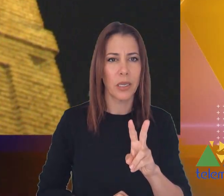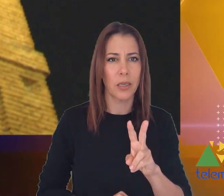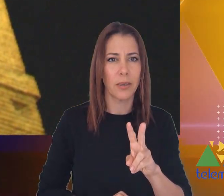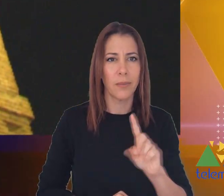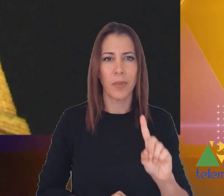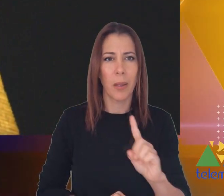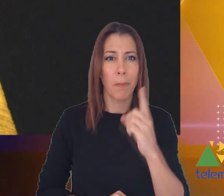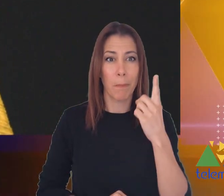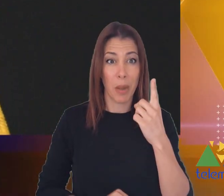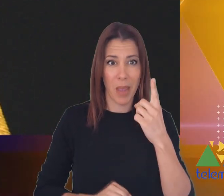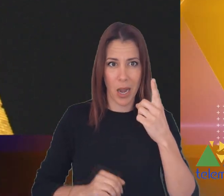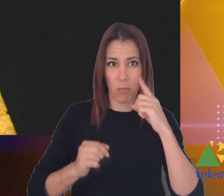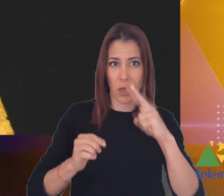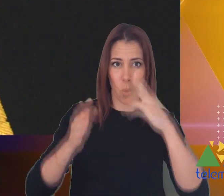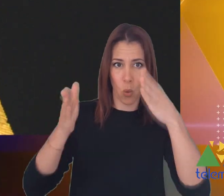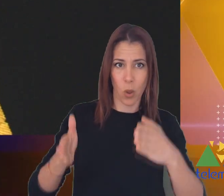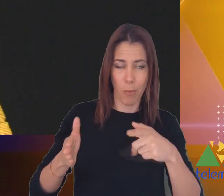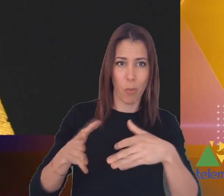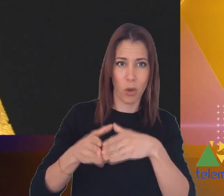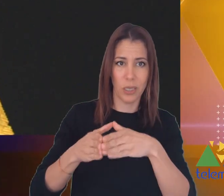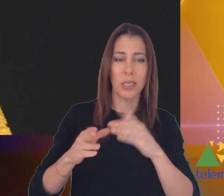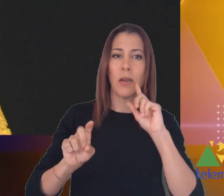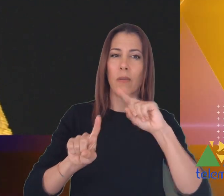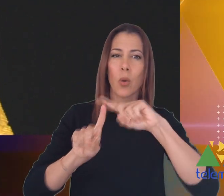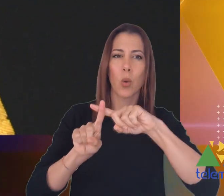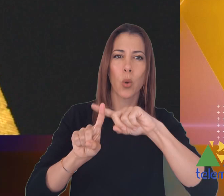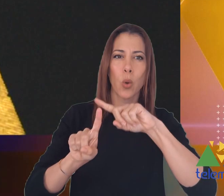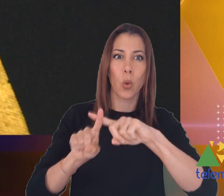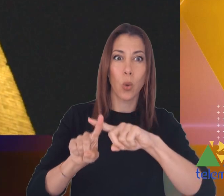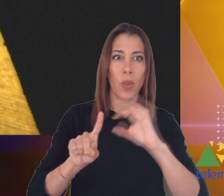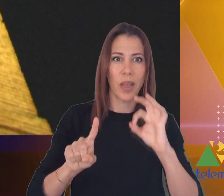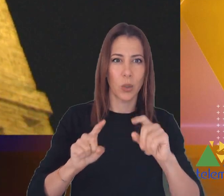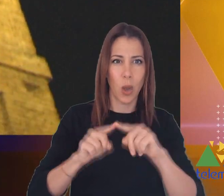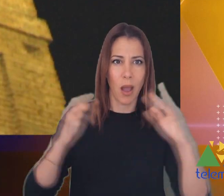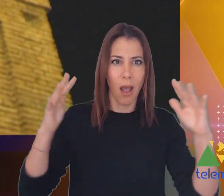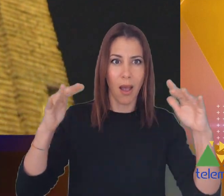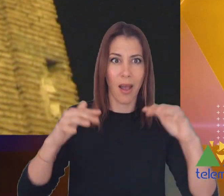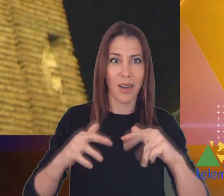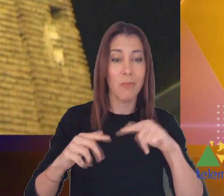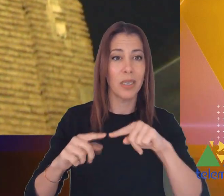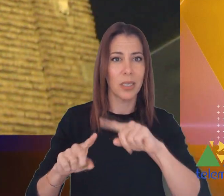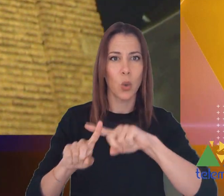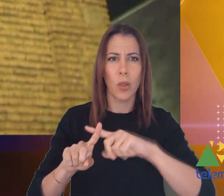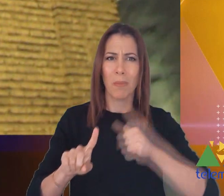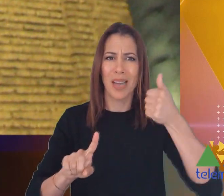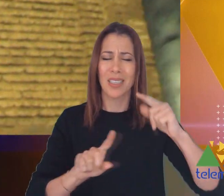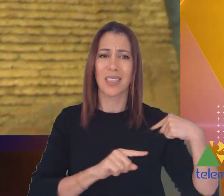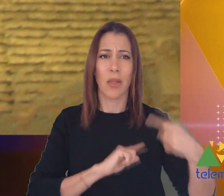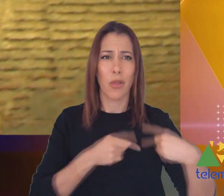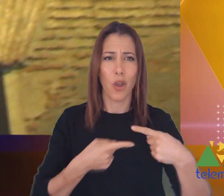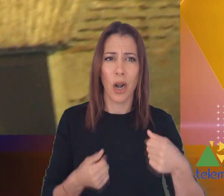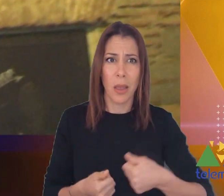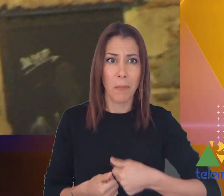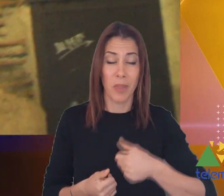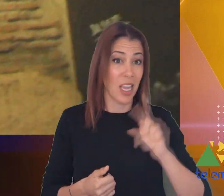en el primer cuerpo de la iglesia podemos ver la cruz de las ánimas, una de las cruces más tradicionales y posiblemente